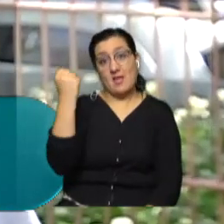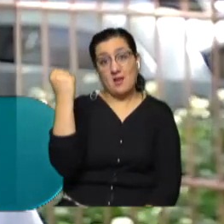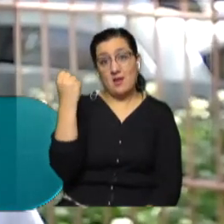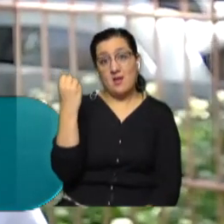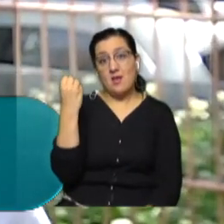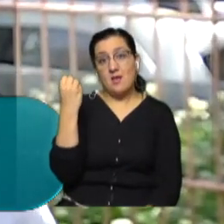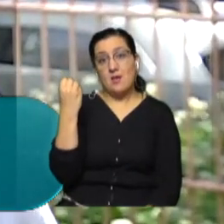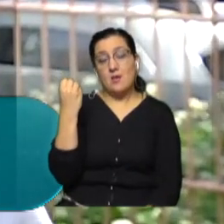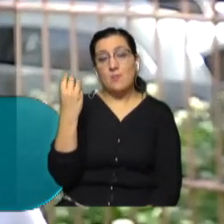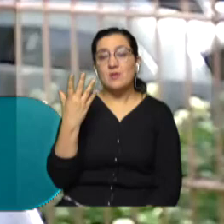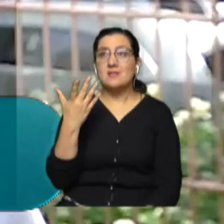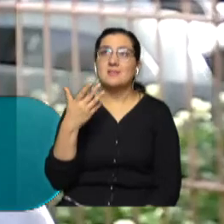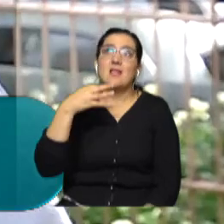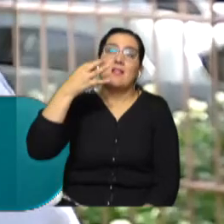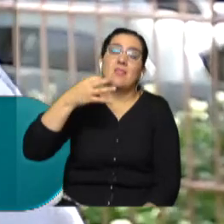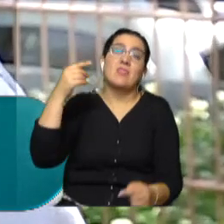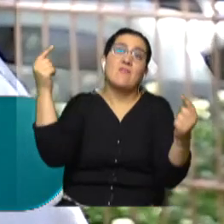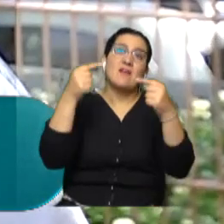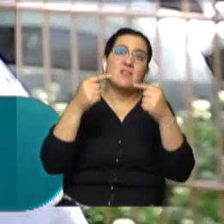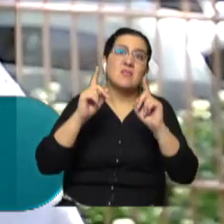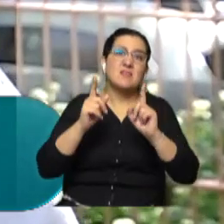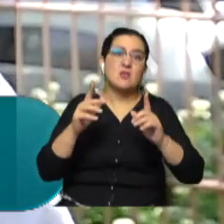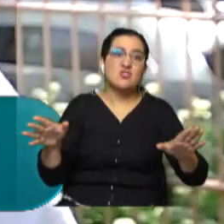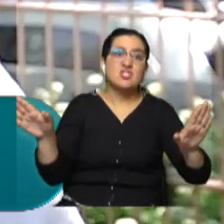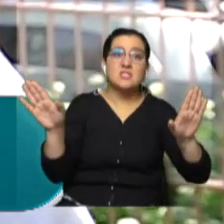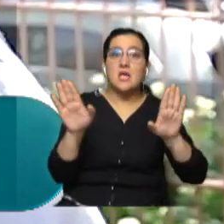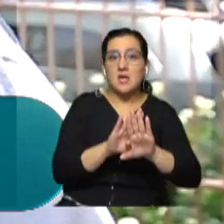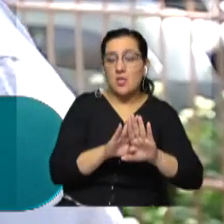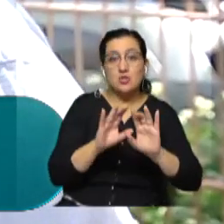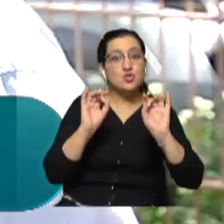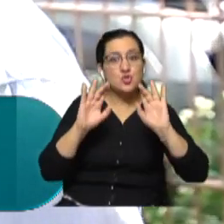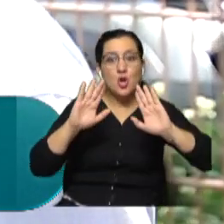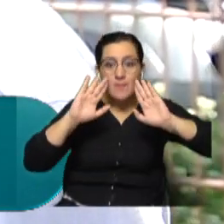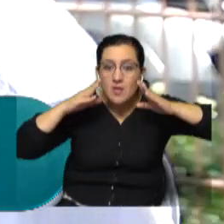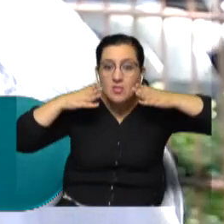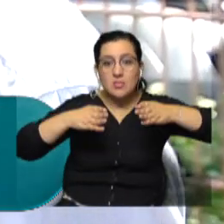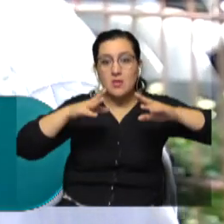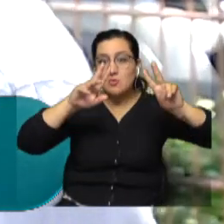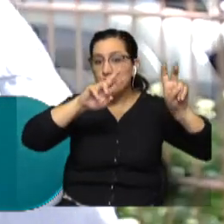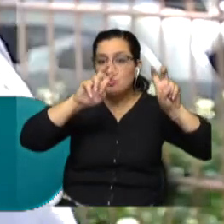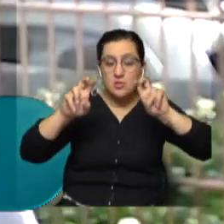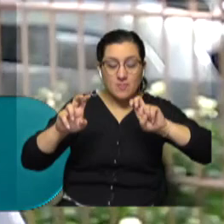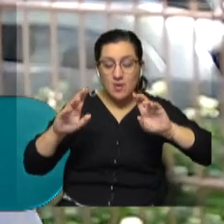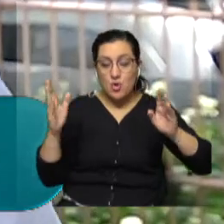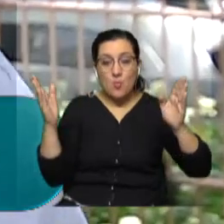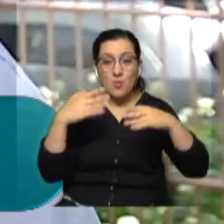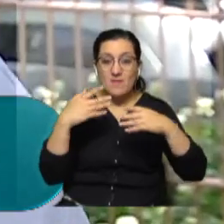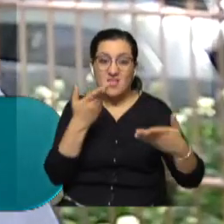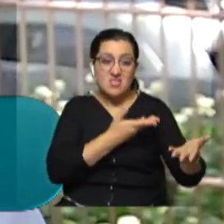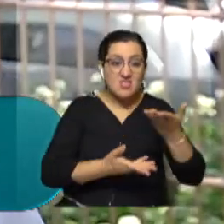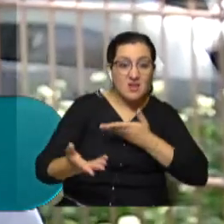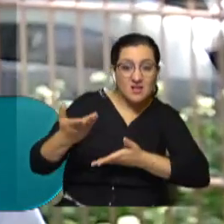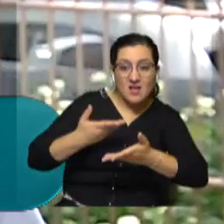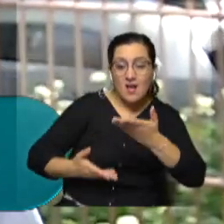¿no? Si el debate es demasiado cerrado a tratar solo determinados temas, no puede haber intercambio entre